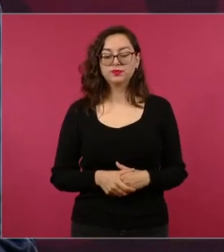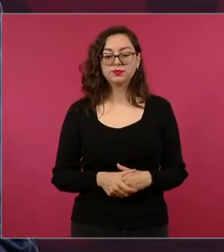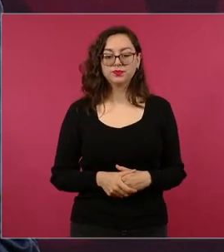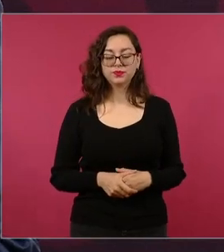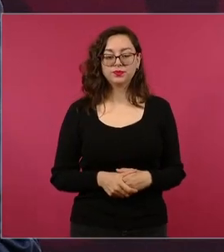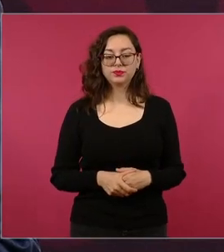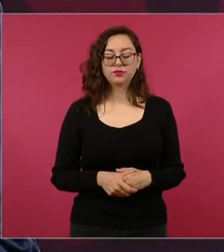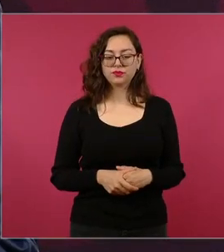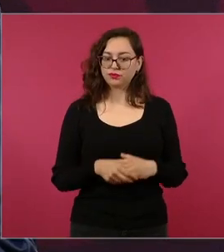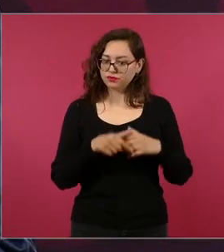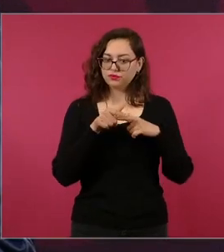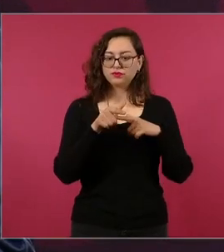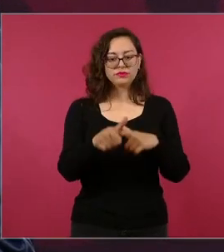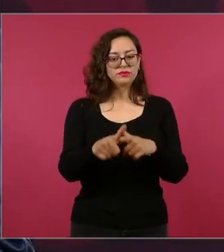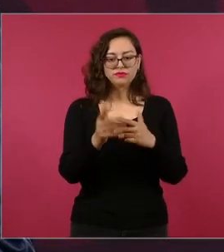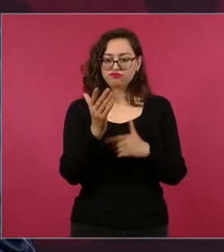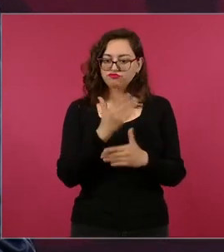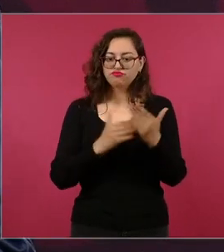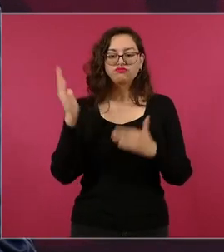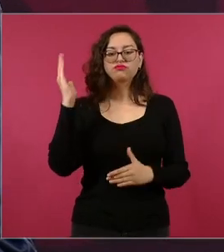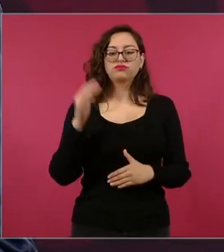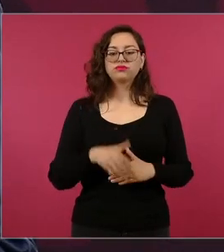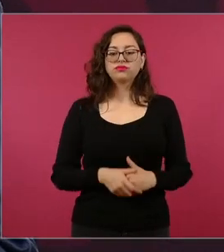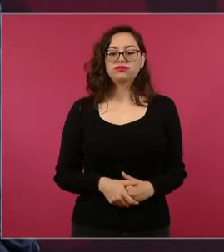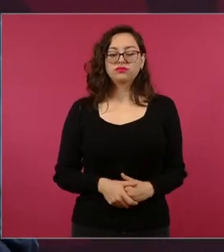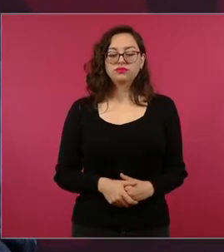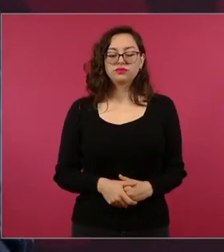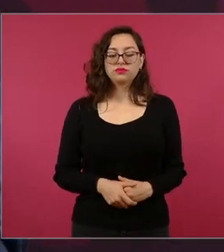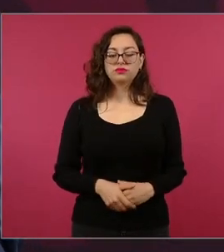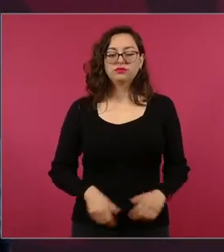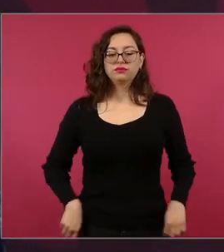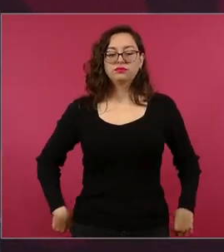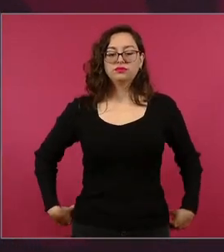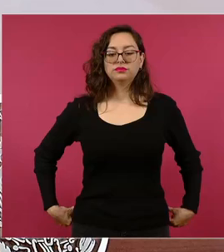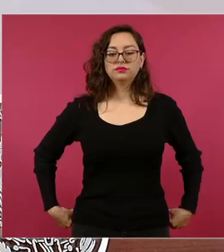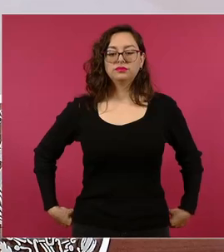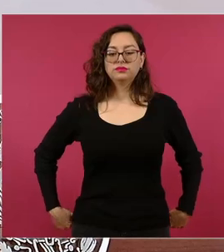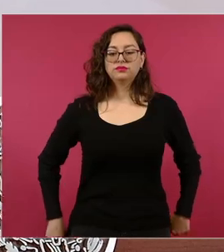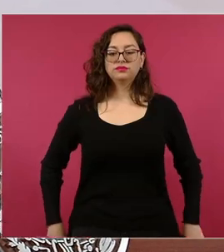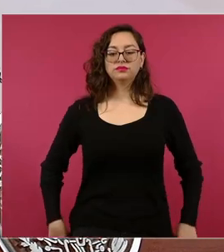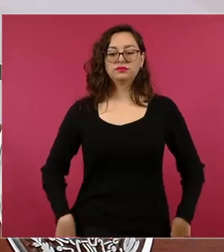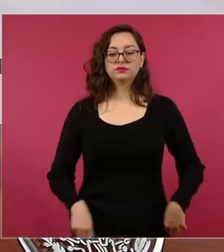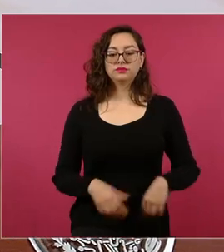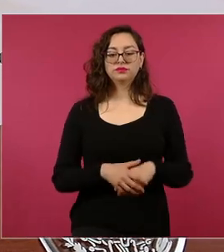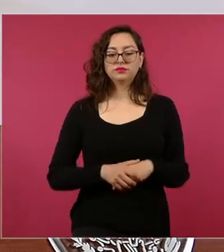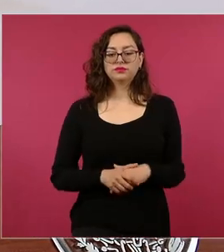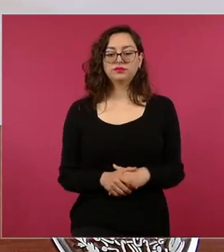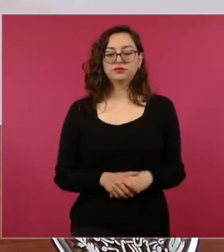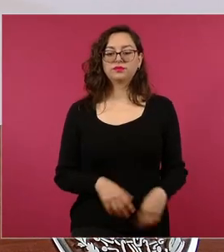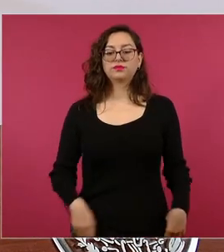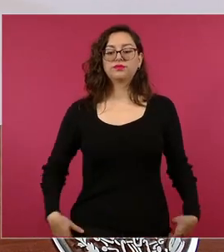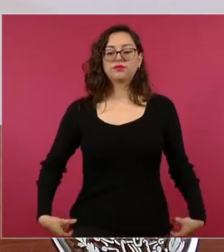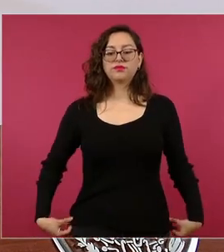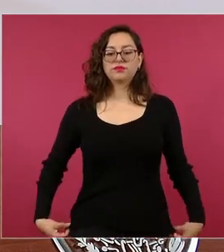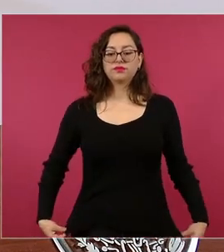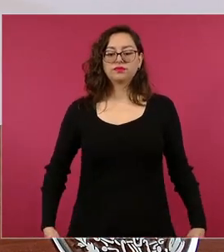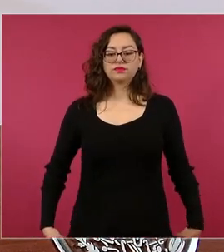Y adelante, adelante. Y también aprovecho, siendo un paréntesis, para